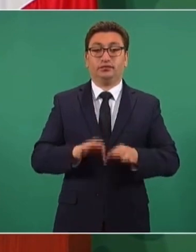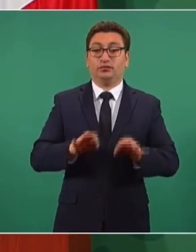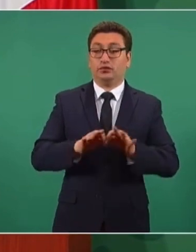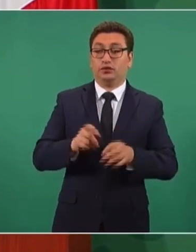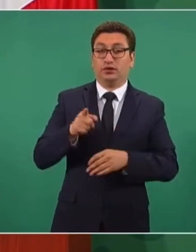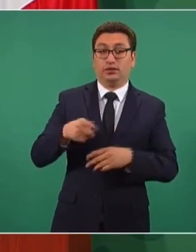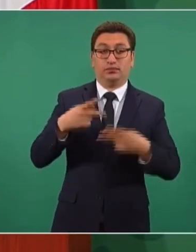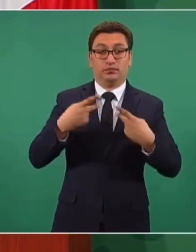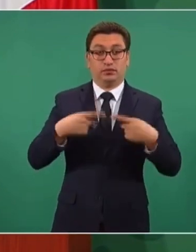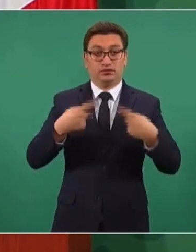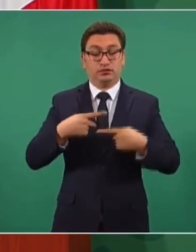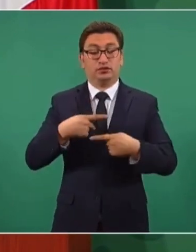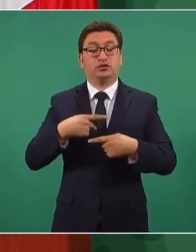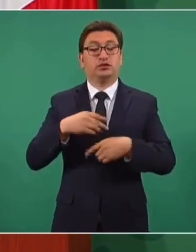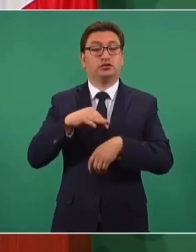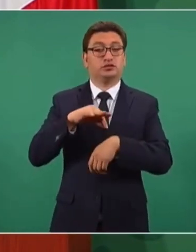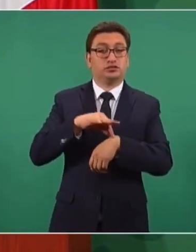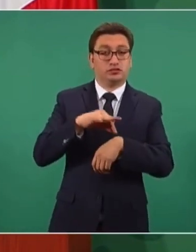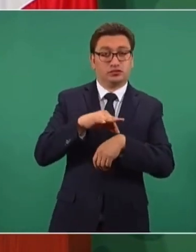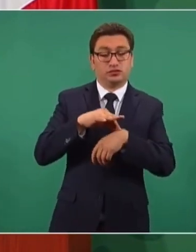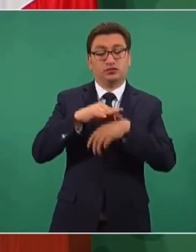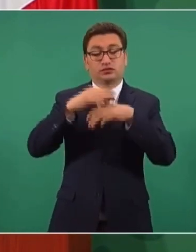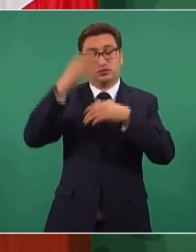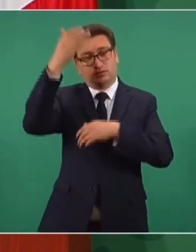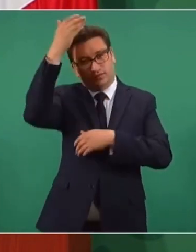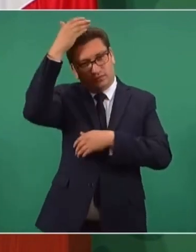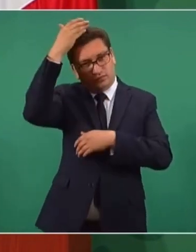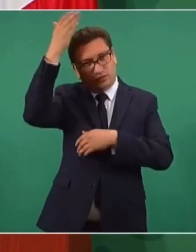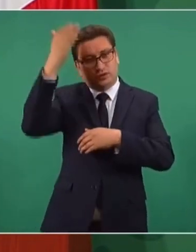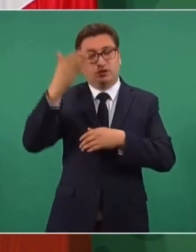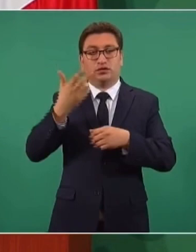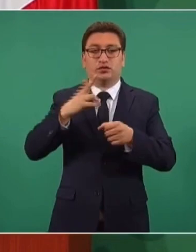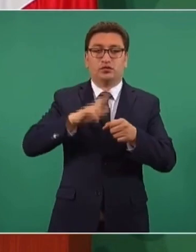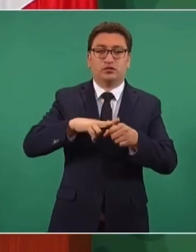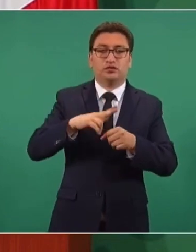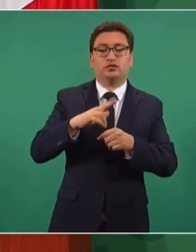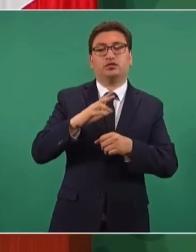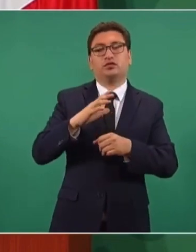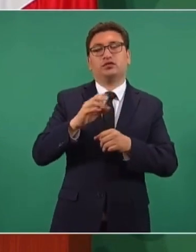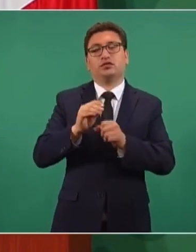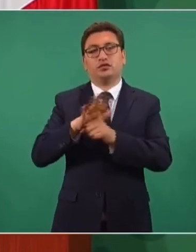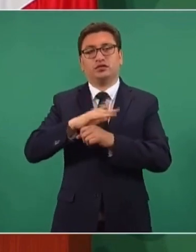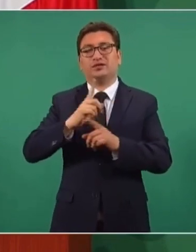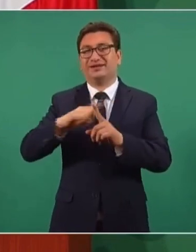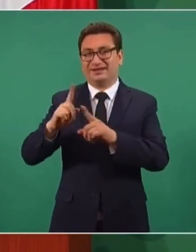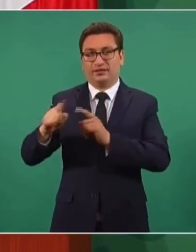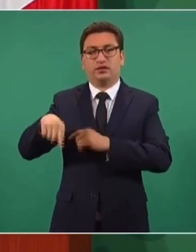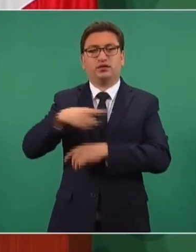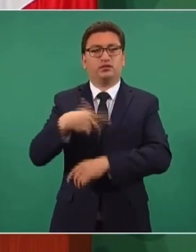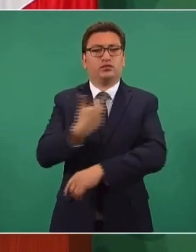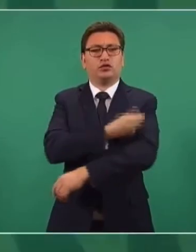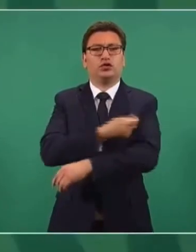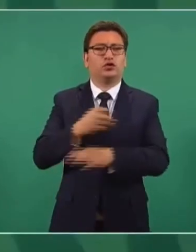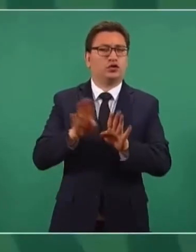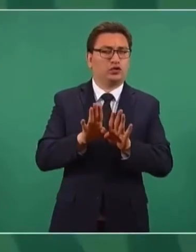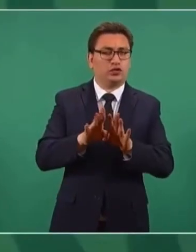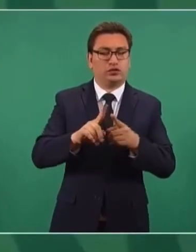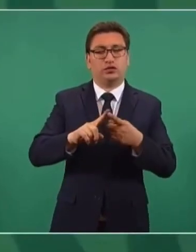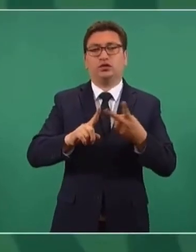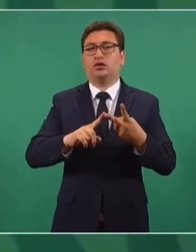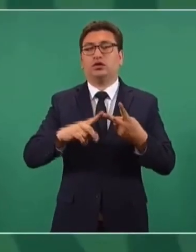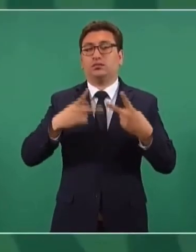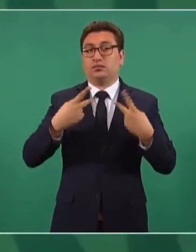médicos, enfermeras, de hospitales COVID, la vacunación de adultos mayores,